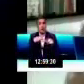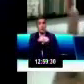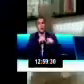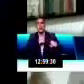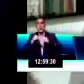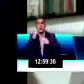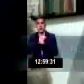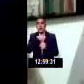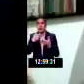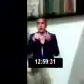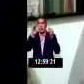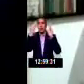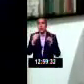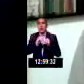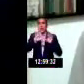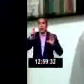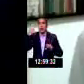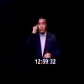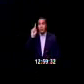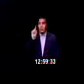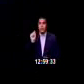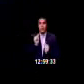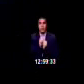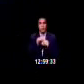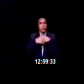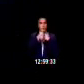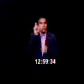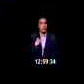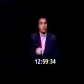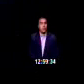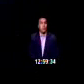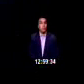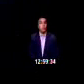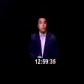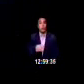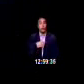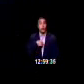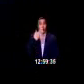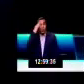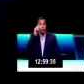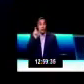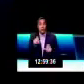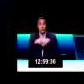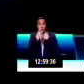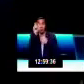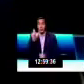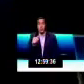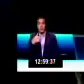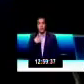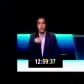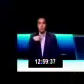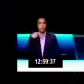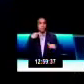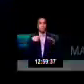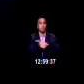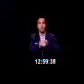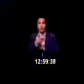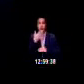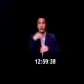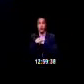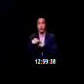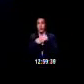gestionado parte del presupuesto general del Estado como asambleísta. Yo le puedo asegurar que ningún legislador ha tenido injerencia sobre cómo se